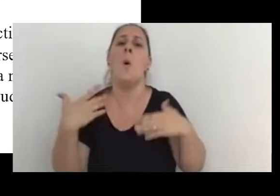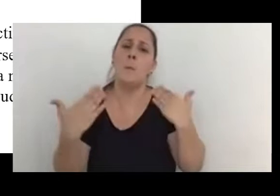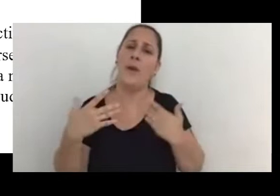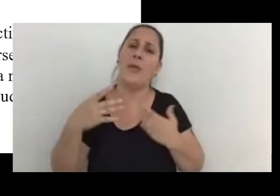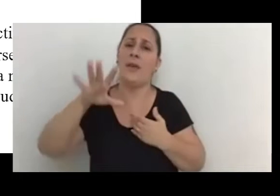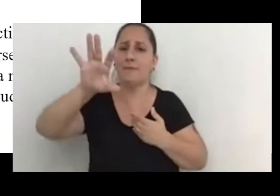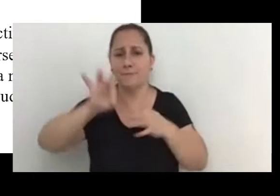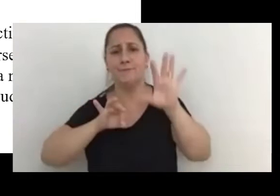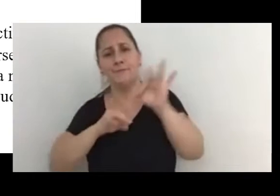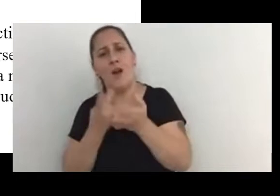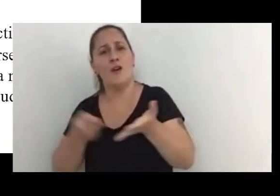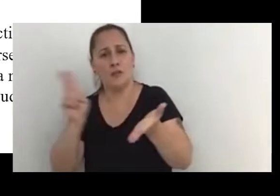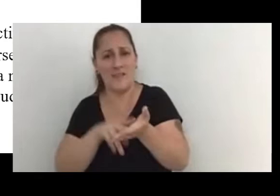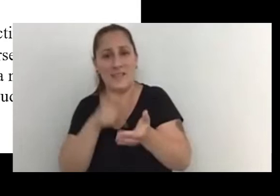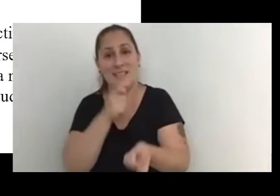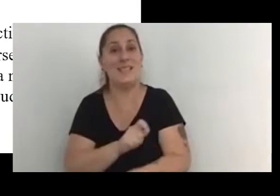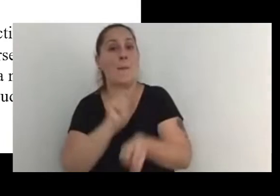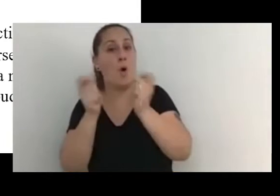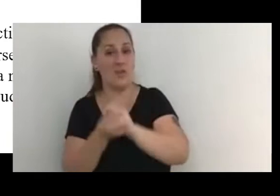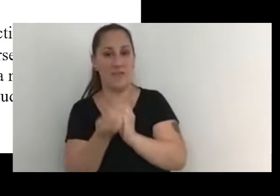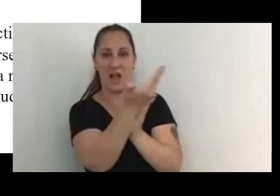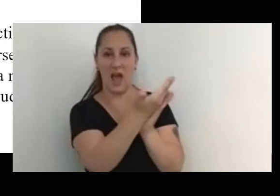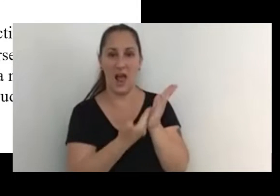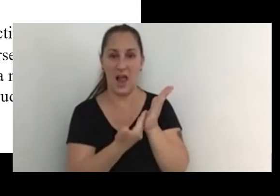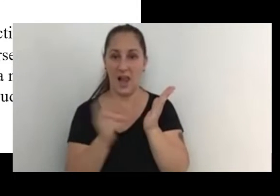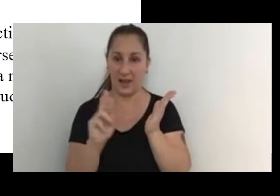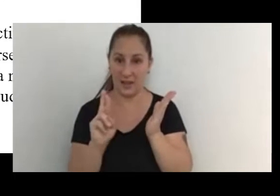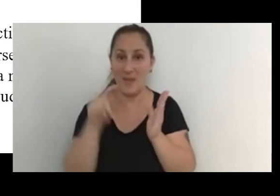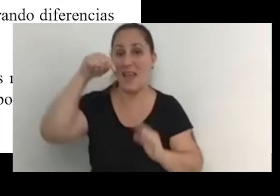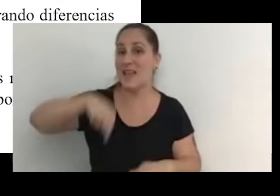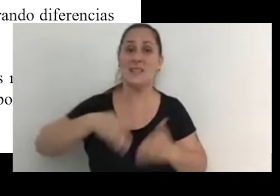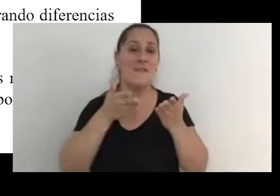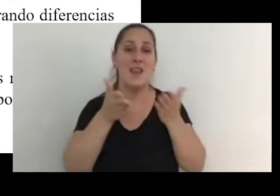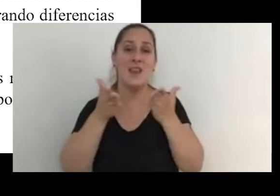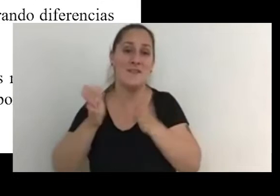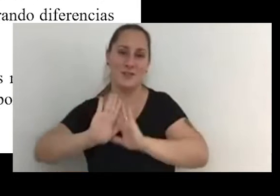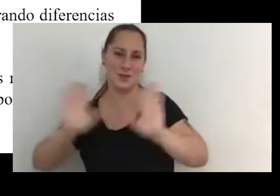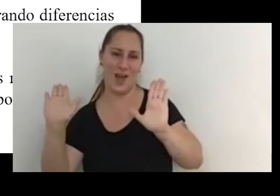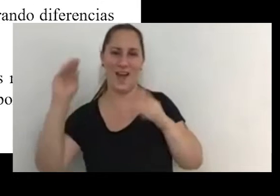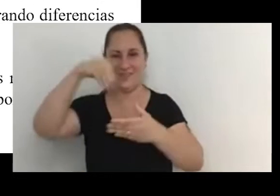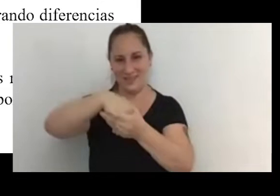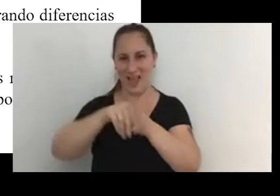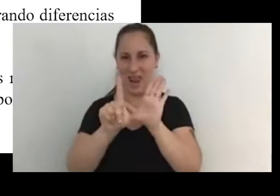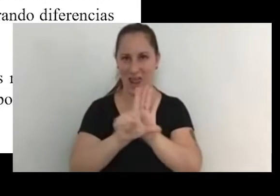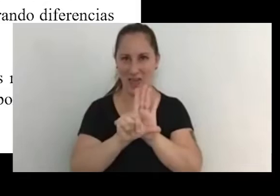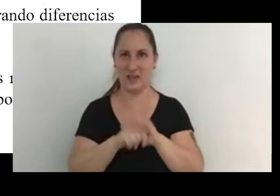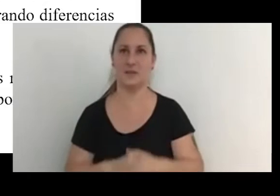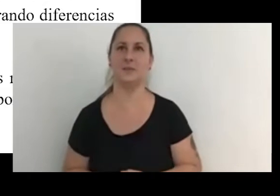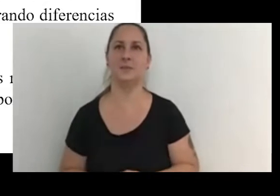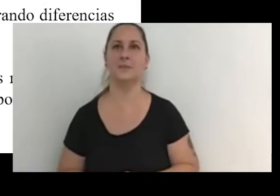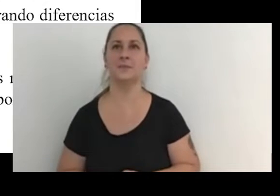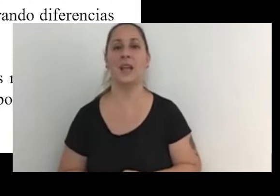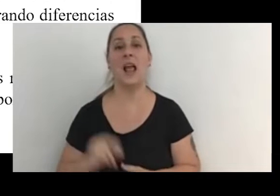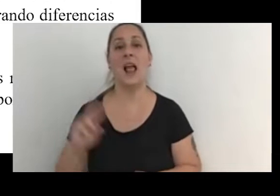que se modifique el régimen. Este beneficio ya está asignado por esta ley. Y la resolución